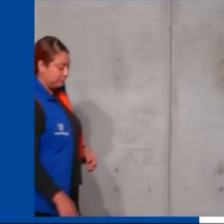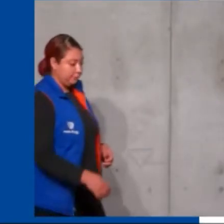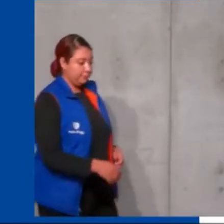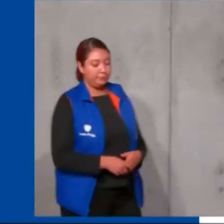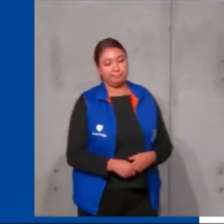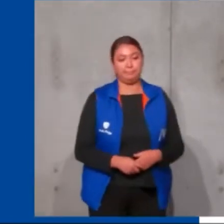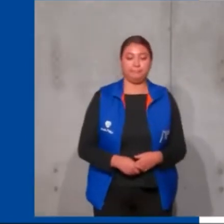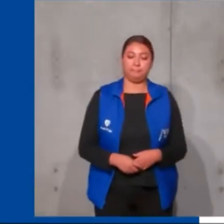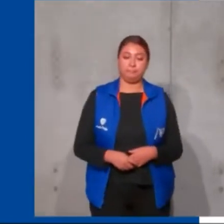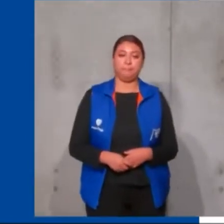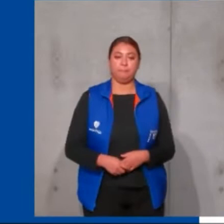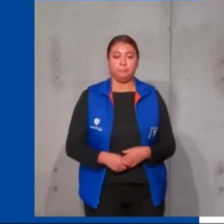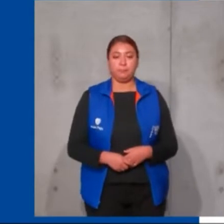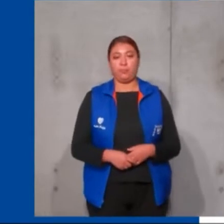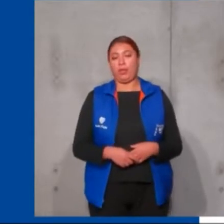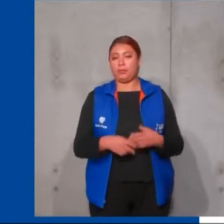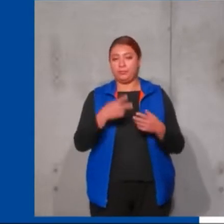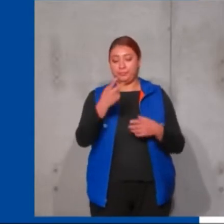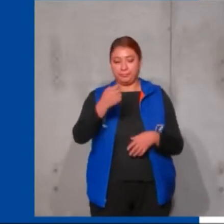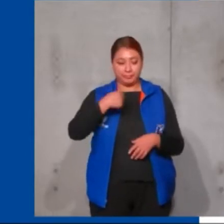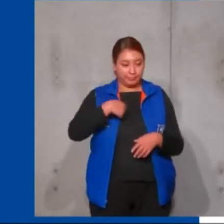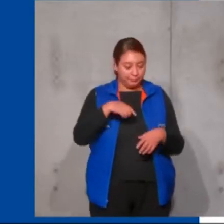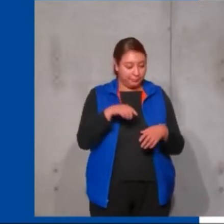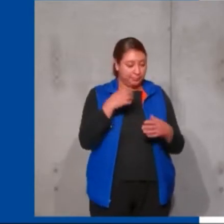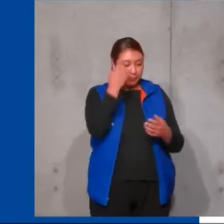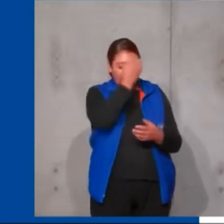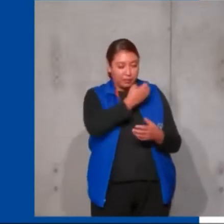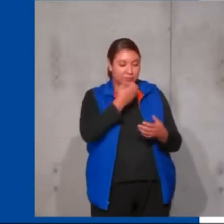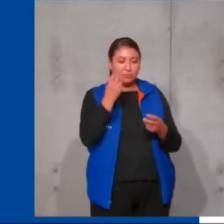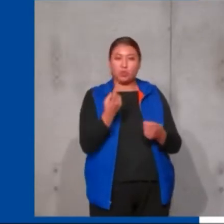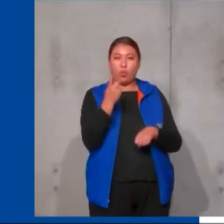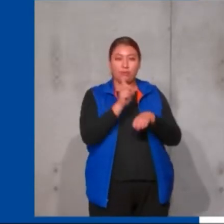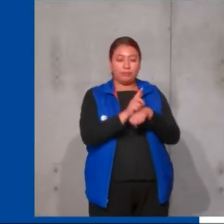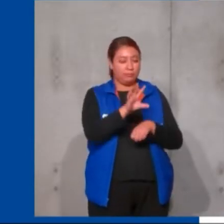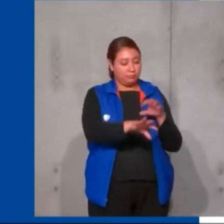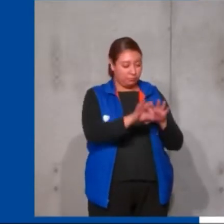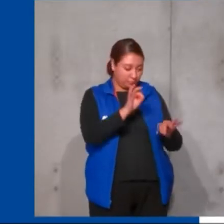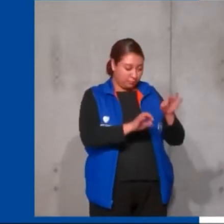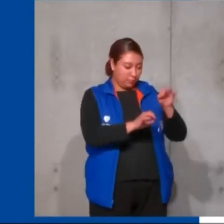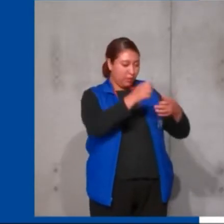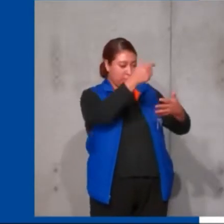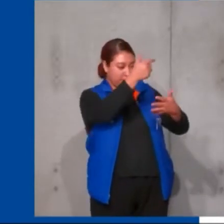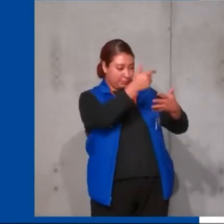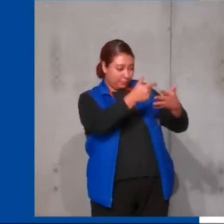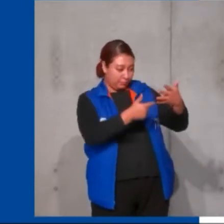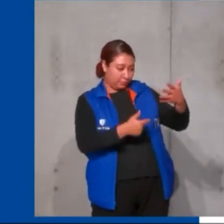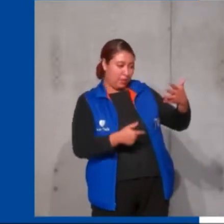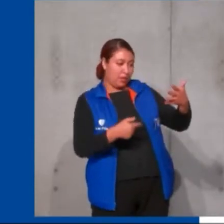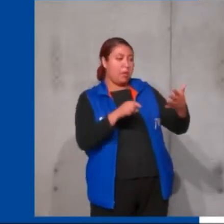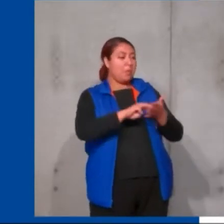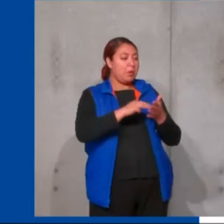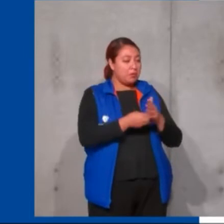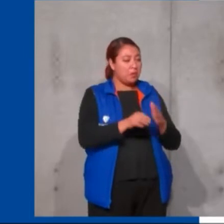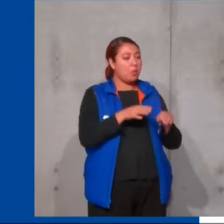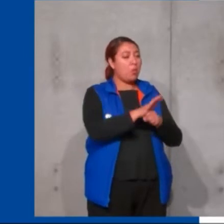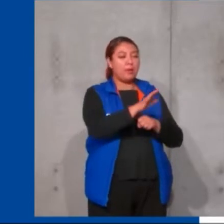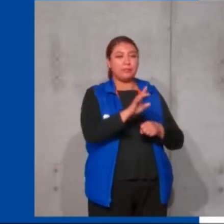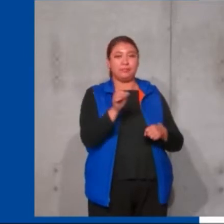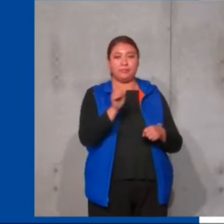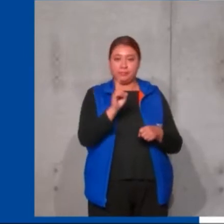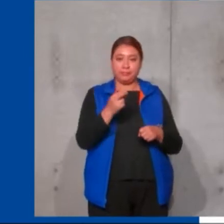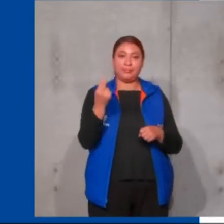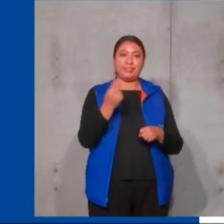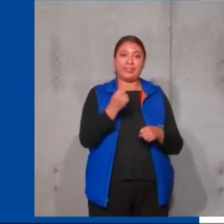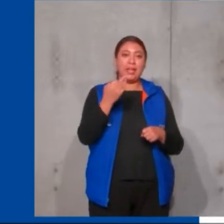esto no es de sentarse y decir en un día voy a revisar y voy a armar mi matriz o voy a determinar mis temas materiales.